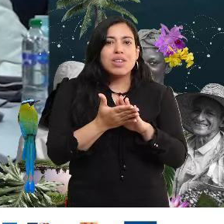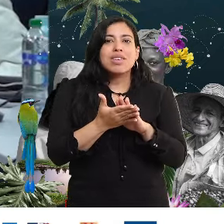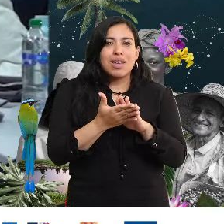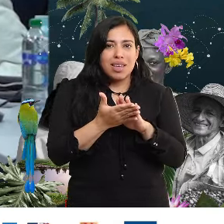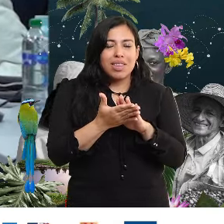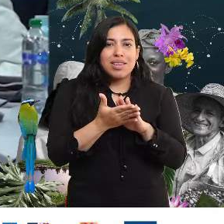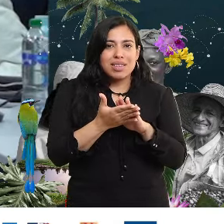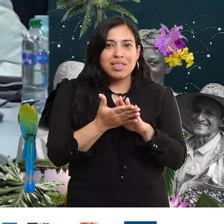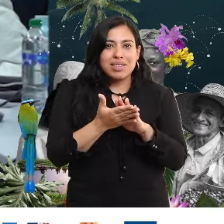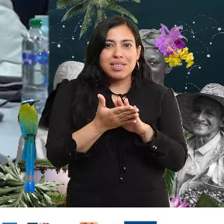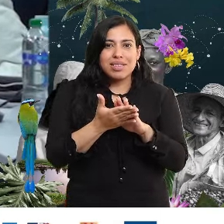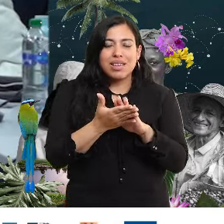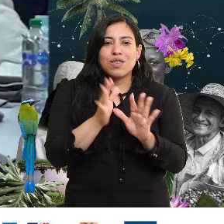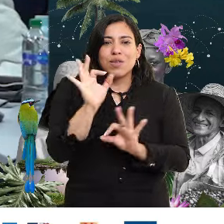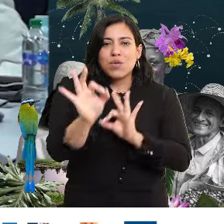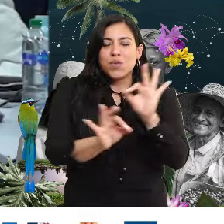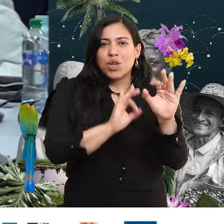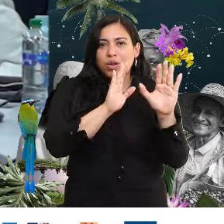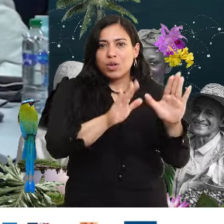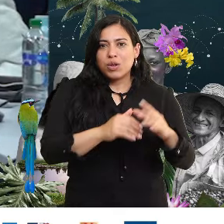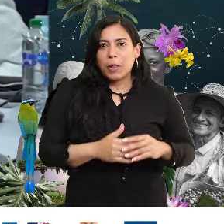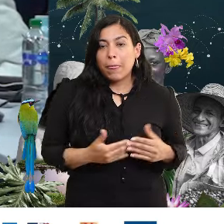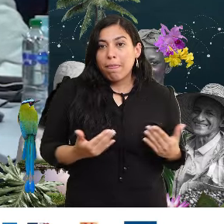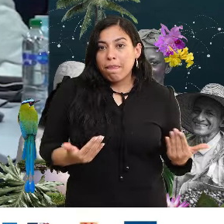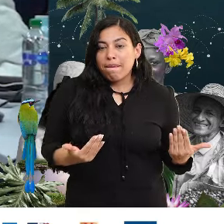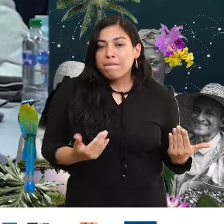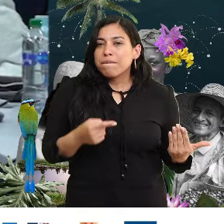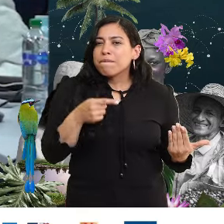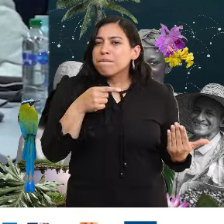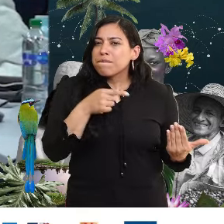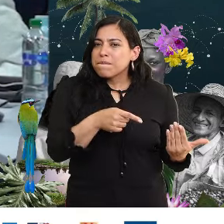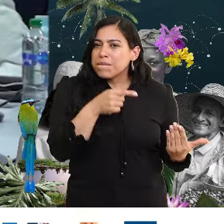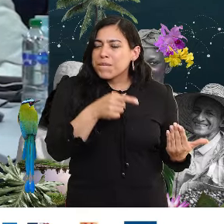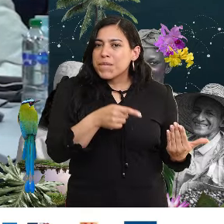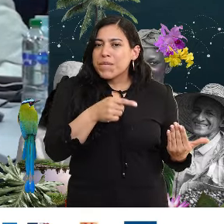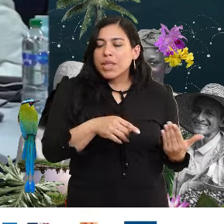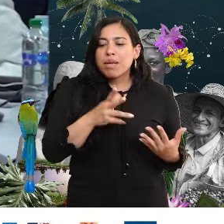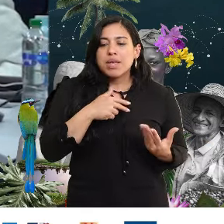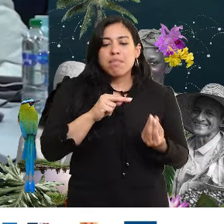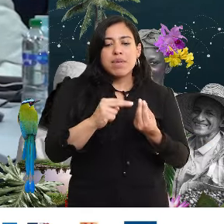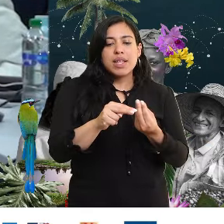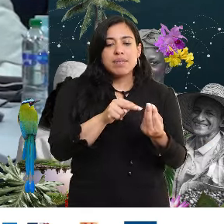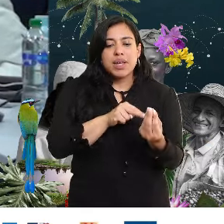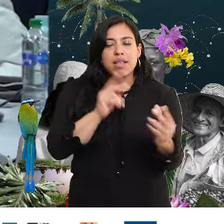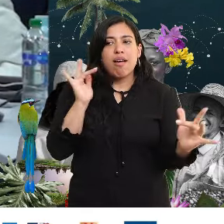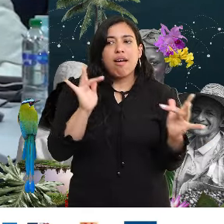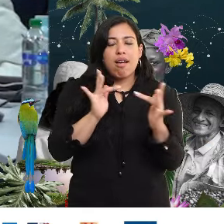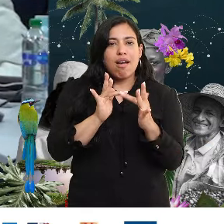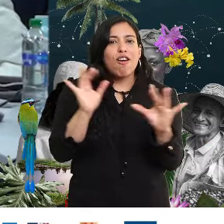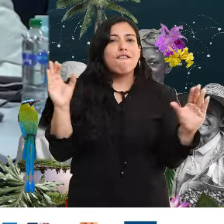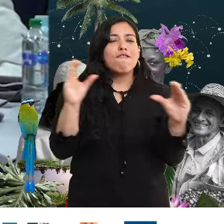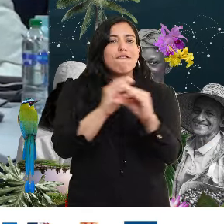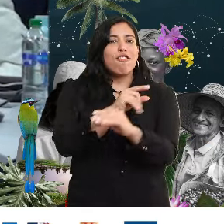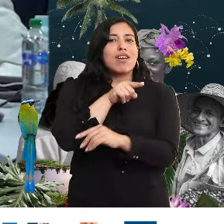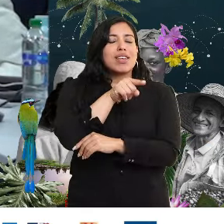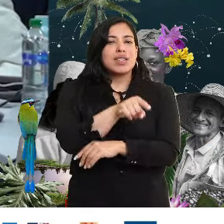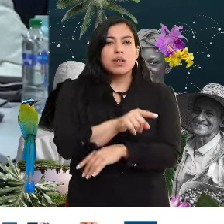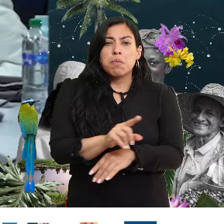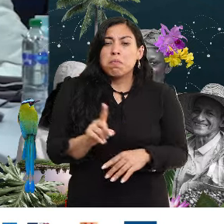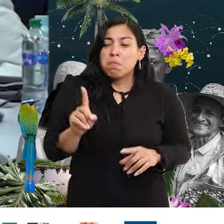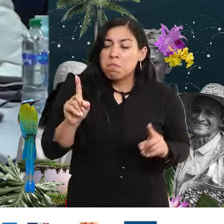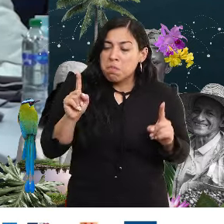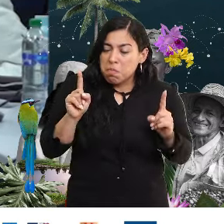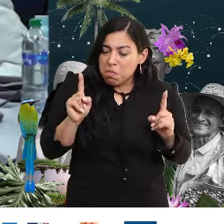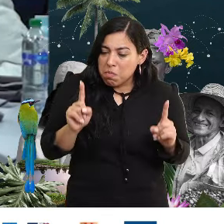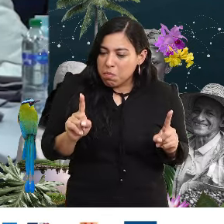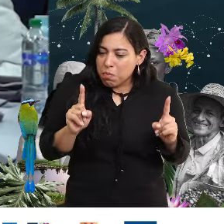esas estrategias de conservación. Y eso es un paso, en nuestra perspectiva, adecuado hacia esto. Pero creo que teniendo